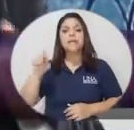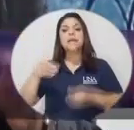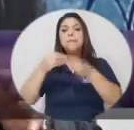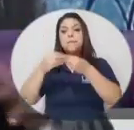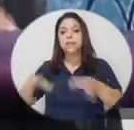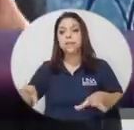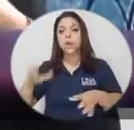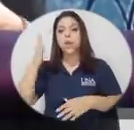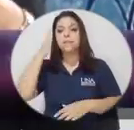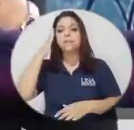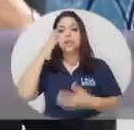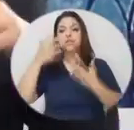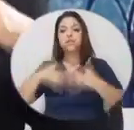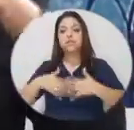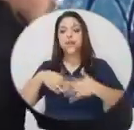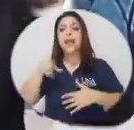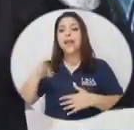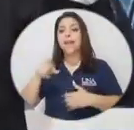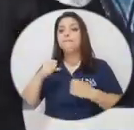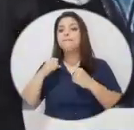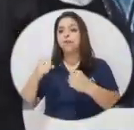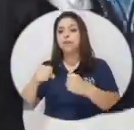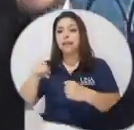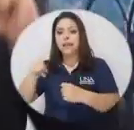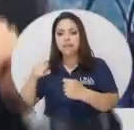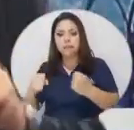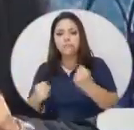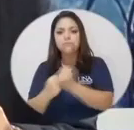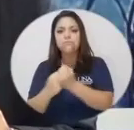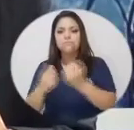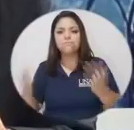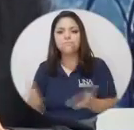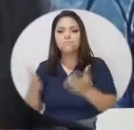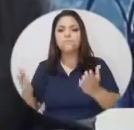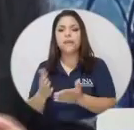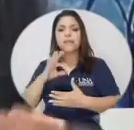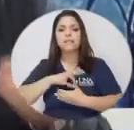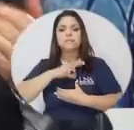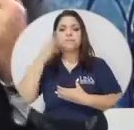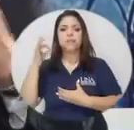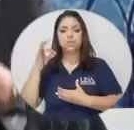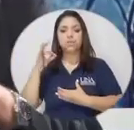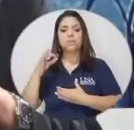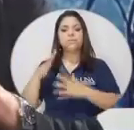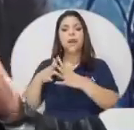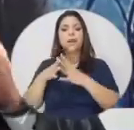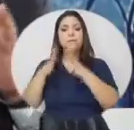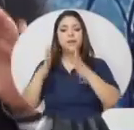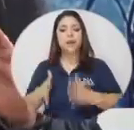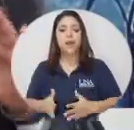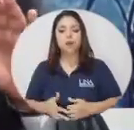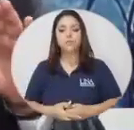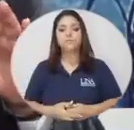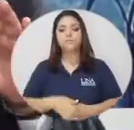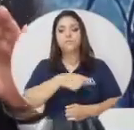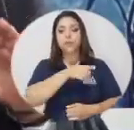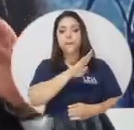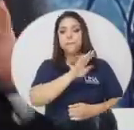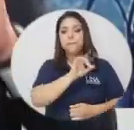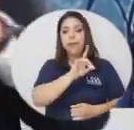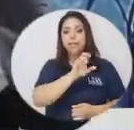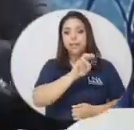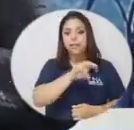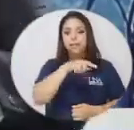gran fortaleza por representar ese supuesto espíritu americano. Biden ha hecho buenos esfuerzos,